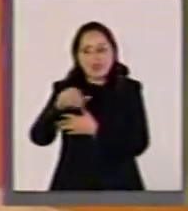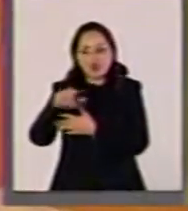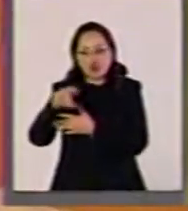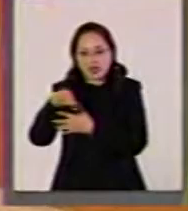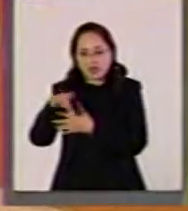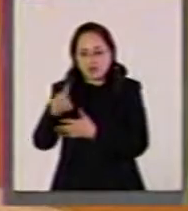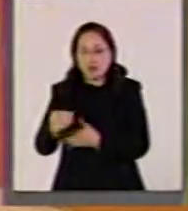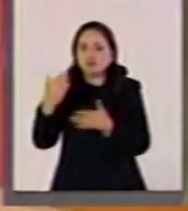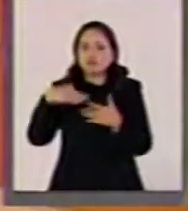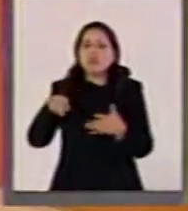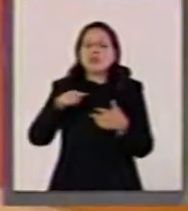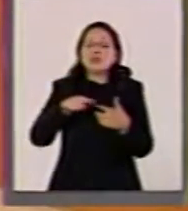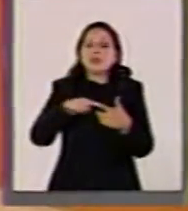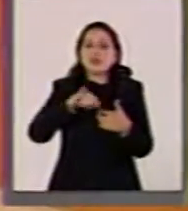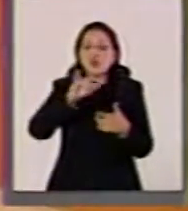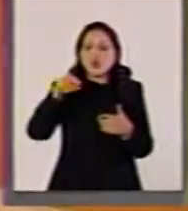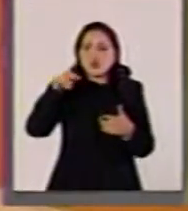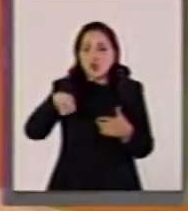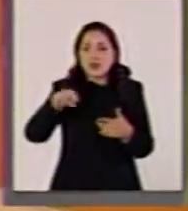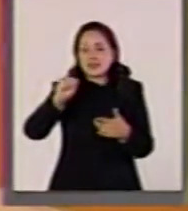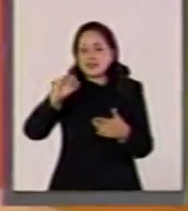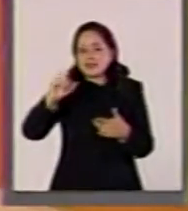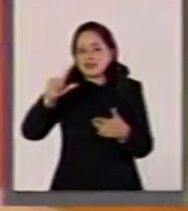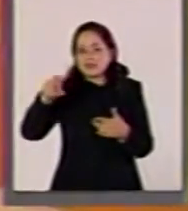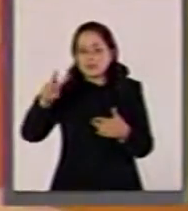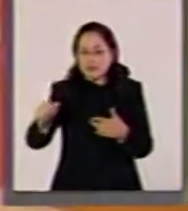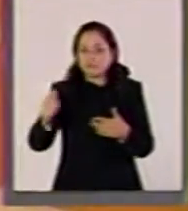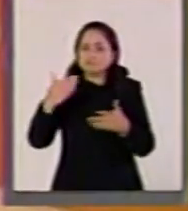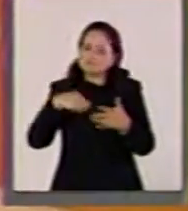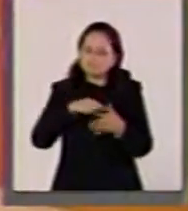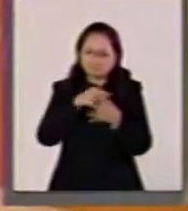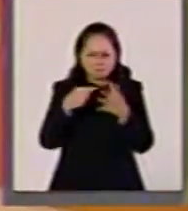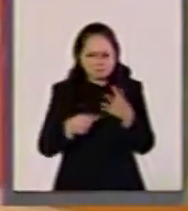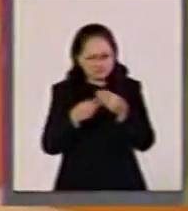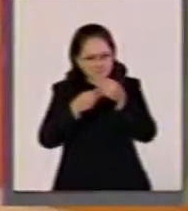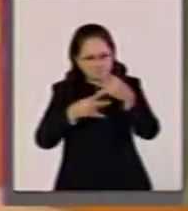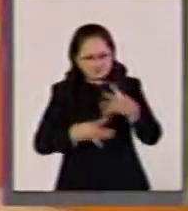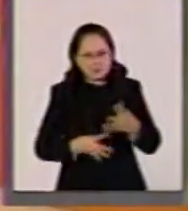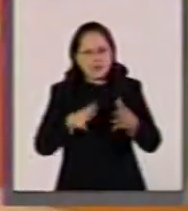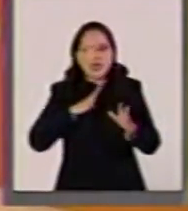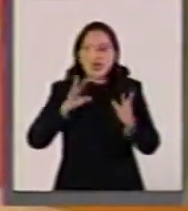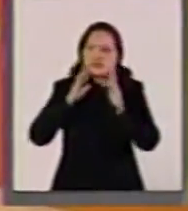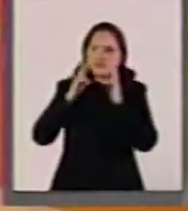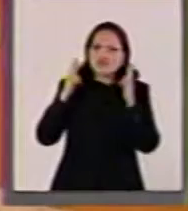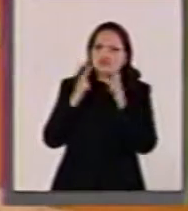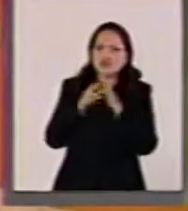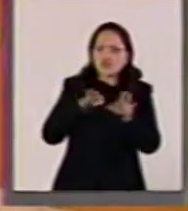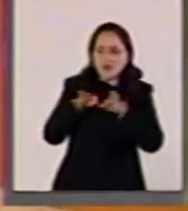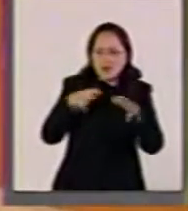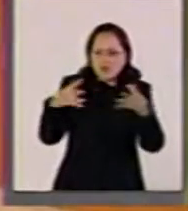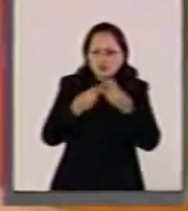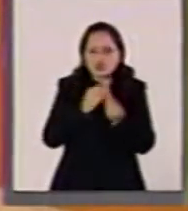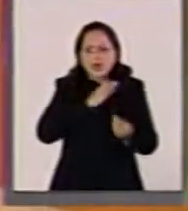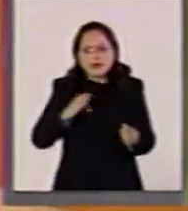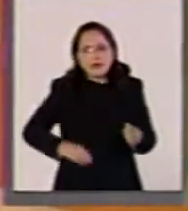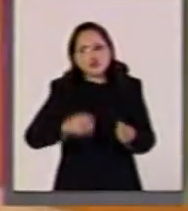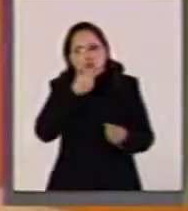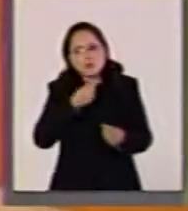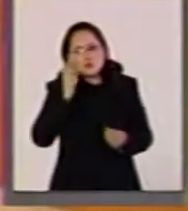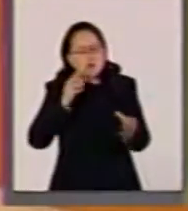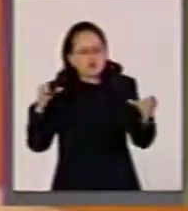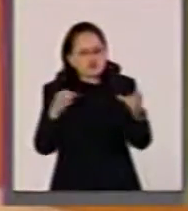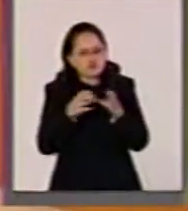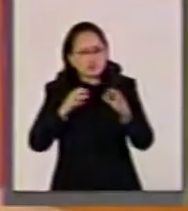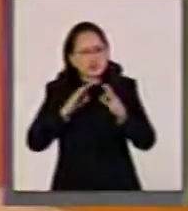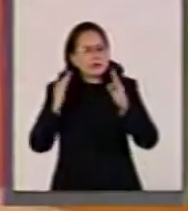y Juan N. Silva Mesa. Una vez celebrada la reunión de trabajo con las y los candidatos, iniciamos desde